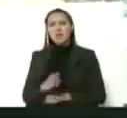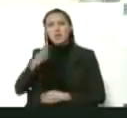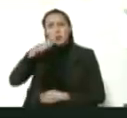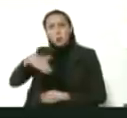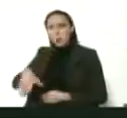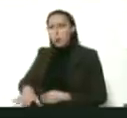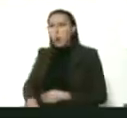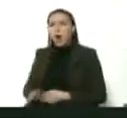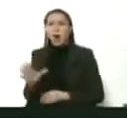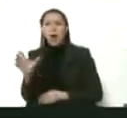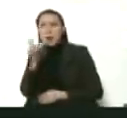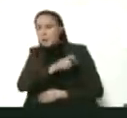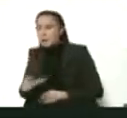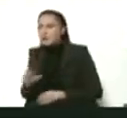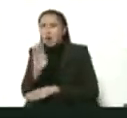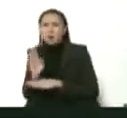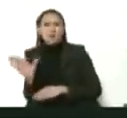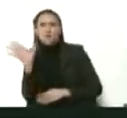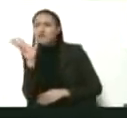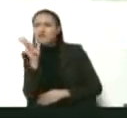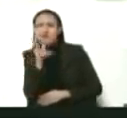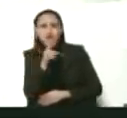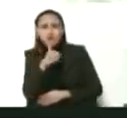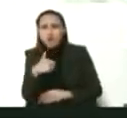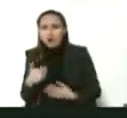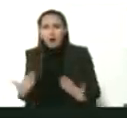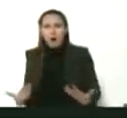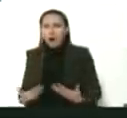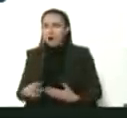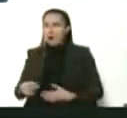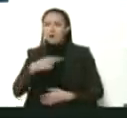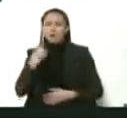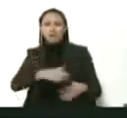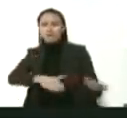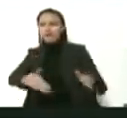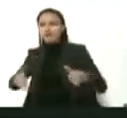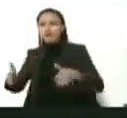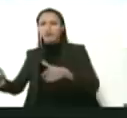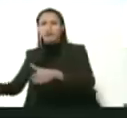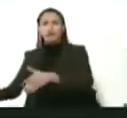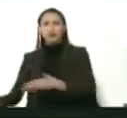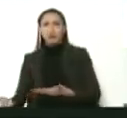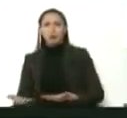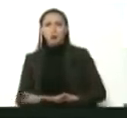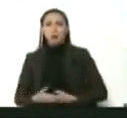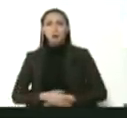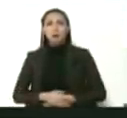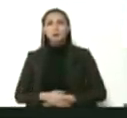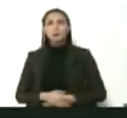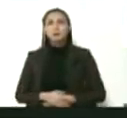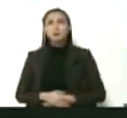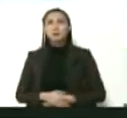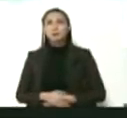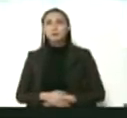los proteja, sin que le tienda una mano. Los pueblos muriendo solos, desvalidos.